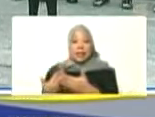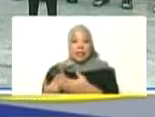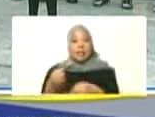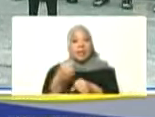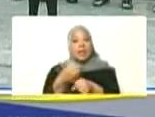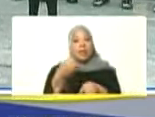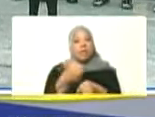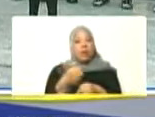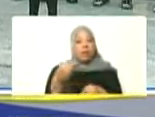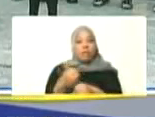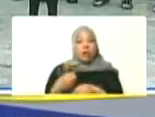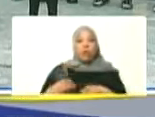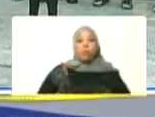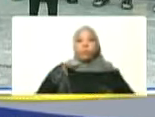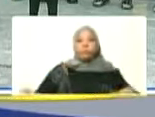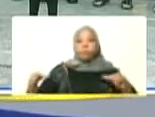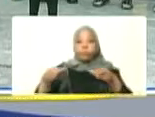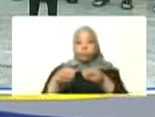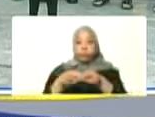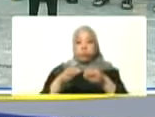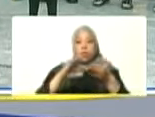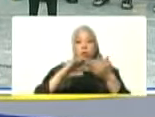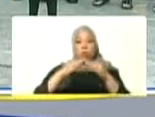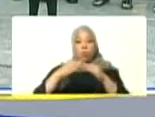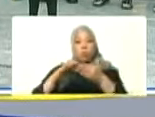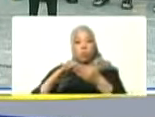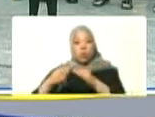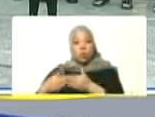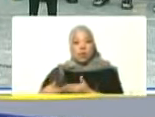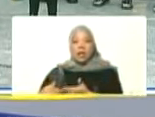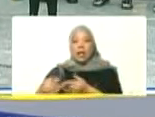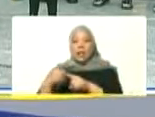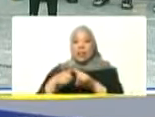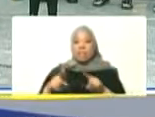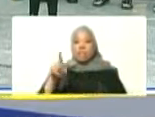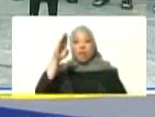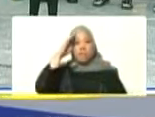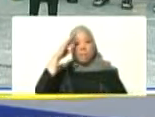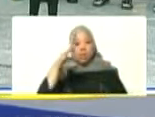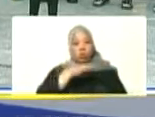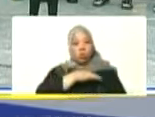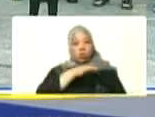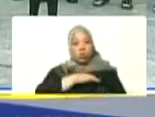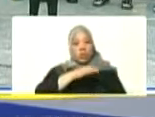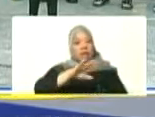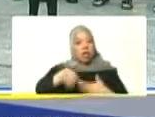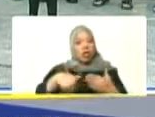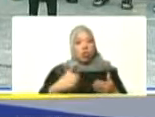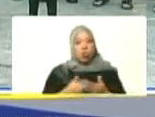las Bricomil en todos los lugares y rincones del país por ese trabajo que hacen,